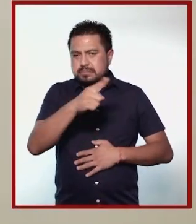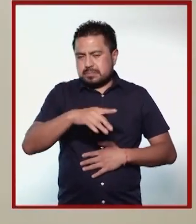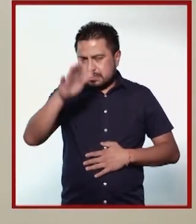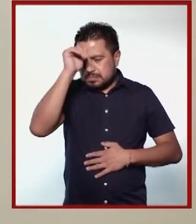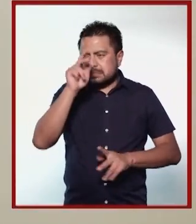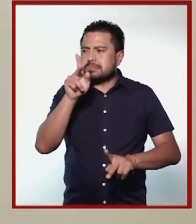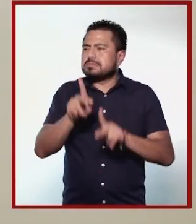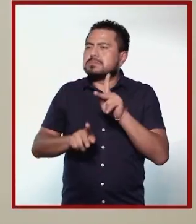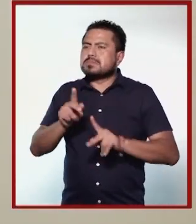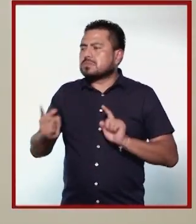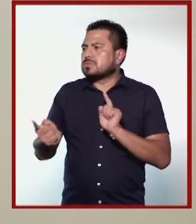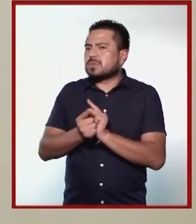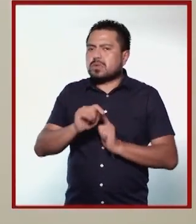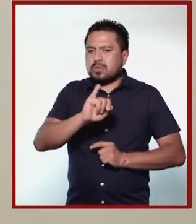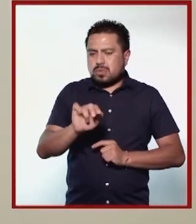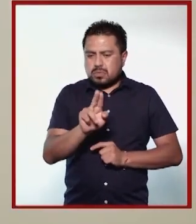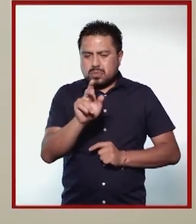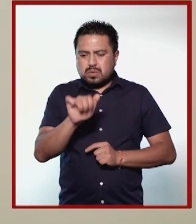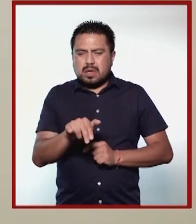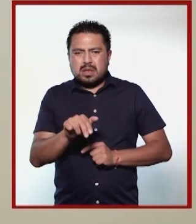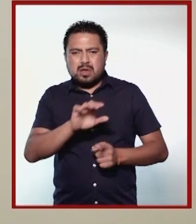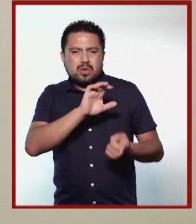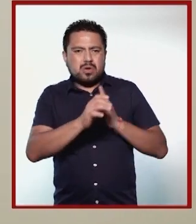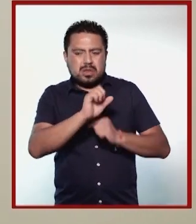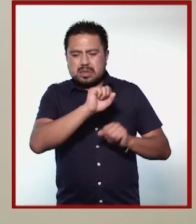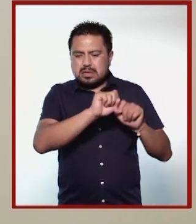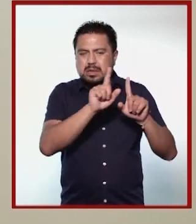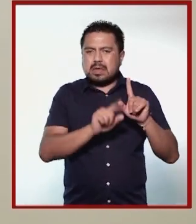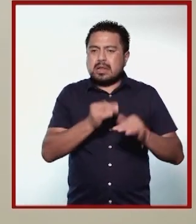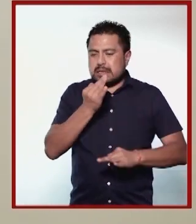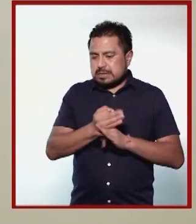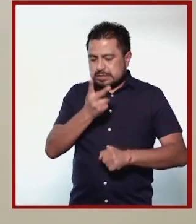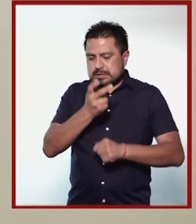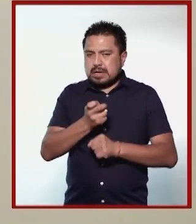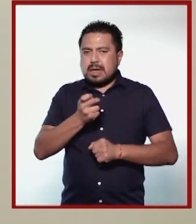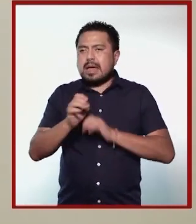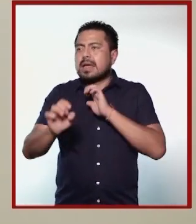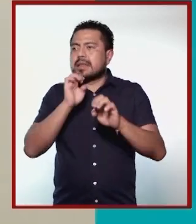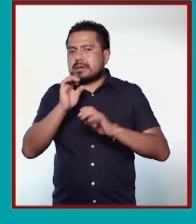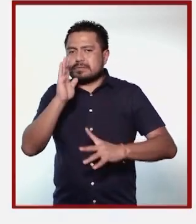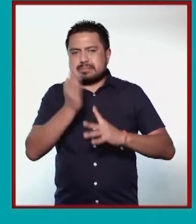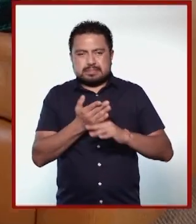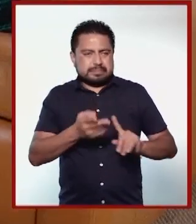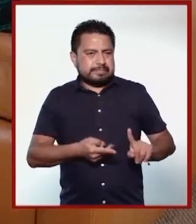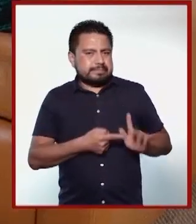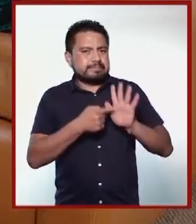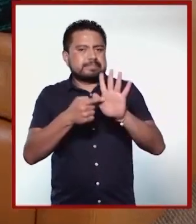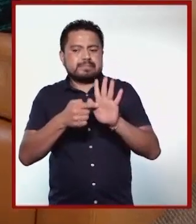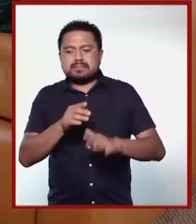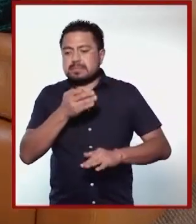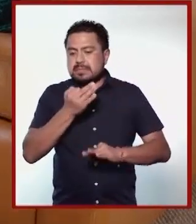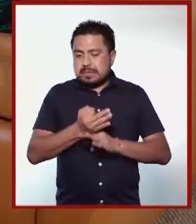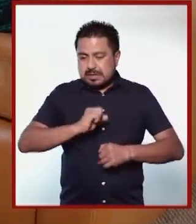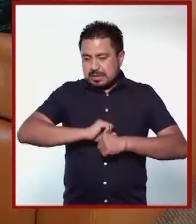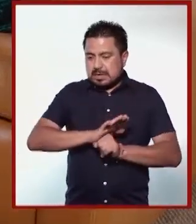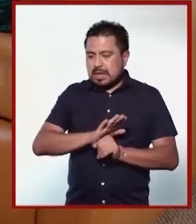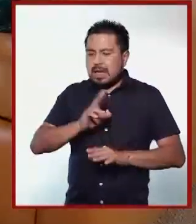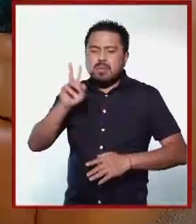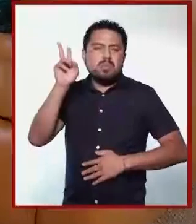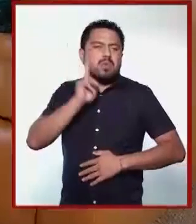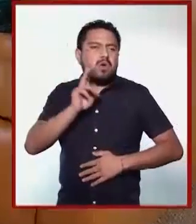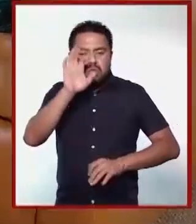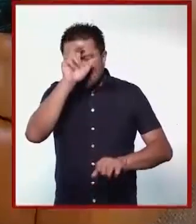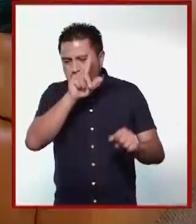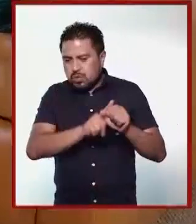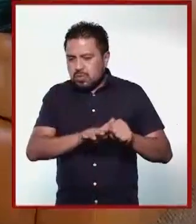estuvimos platicando con Juan Villoro en el Colegio Nacional? Pues aquí está la segunda parte de esa entrevista. Esta pandemia ha puesto a prueba nuestra